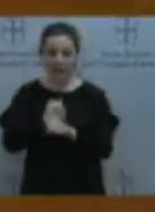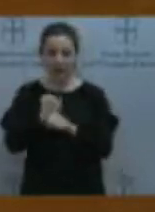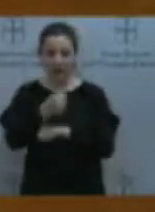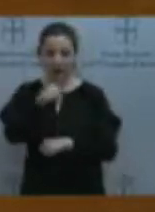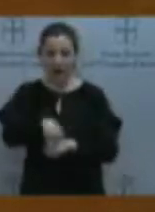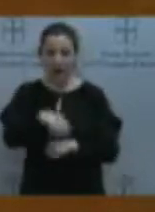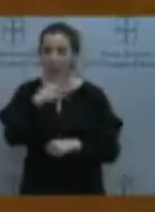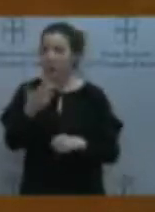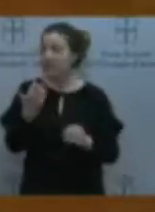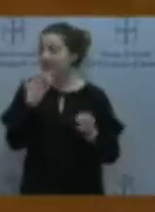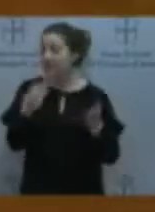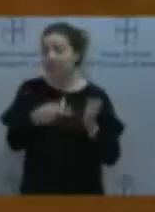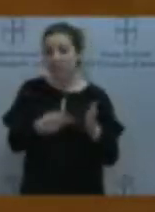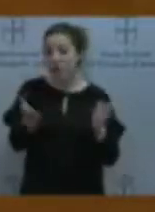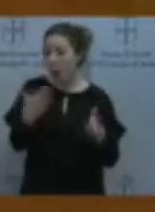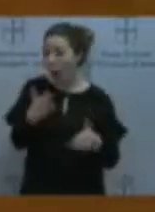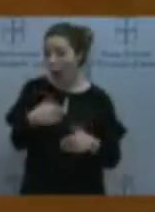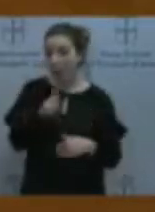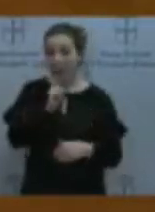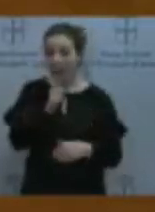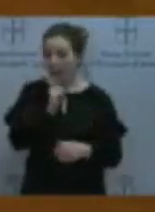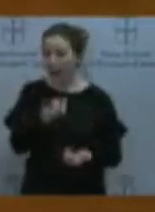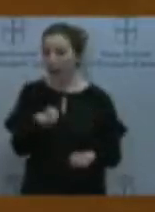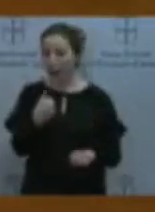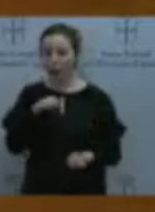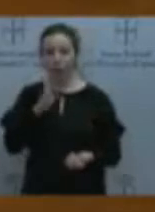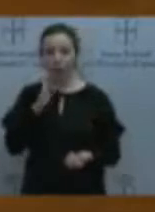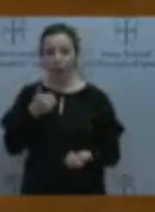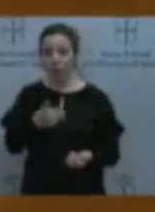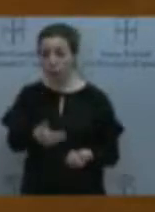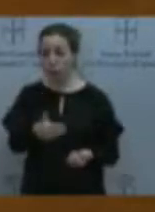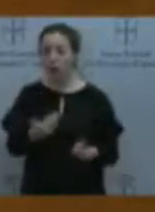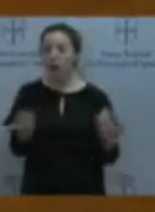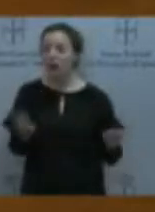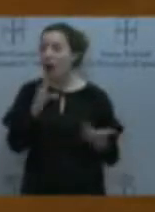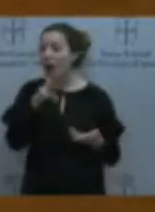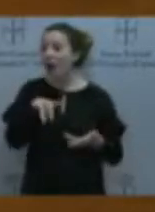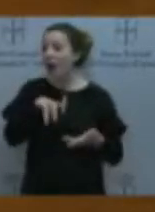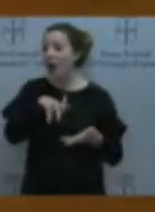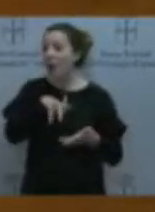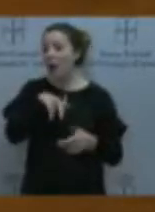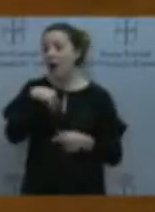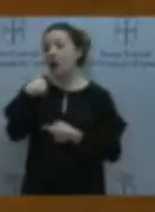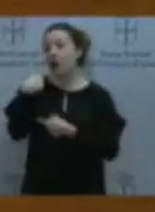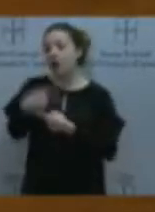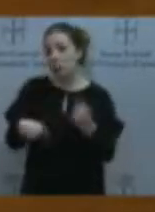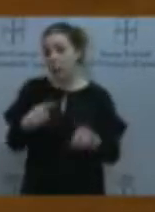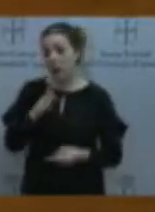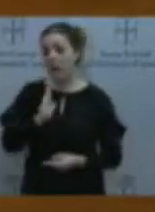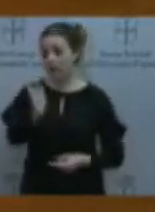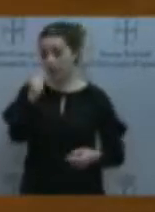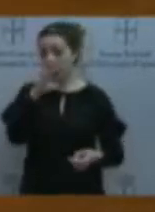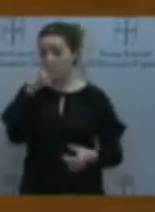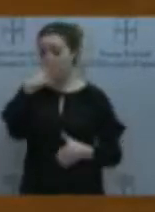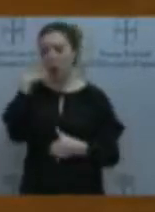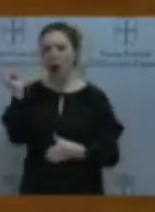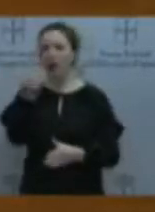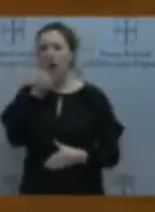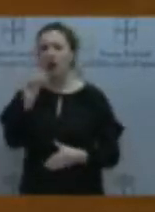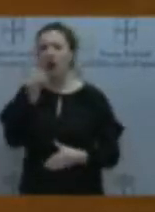ver futuro. Y ahora pagamos las consecuencias. Esos errores de antaño crónicos ya también de nuevos